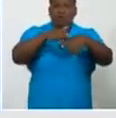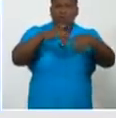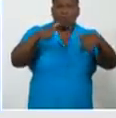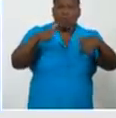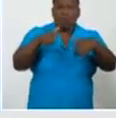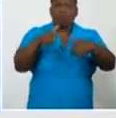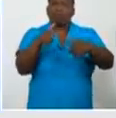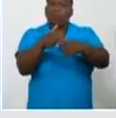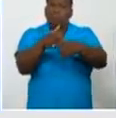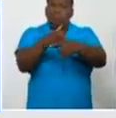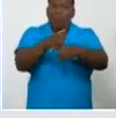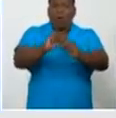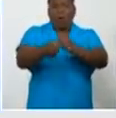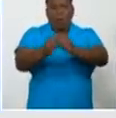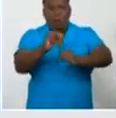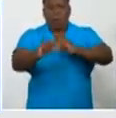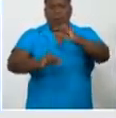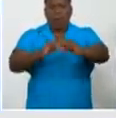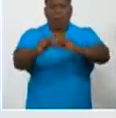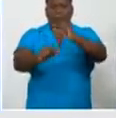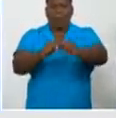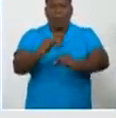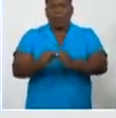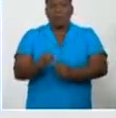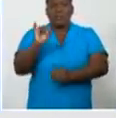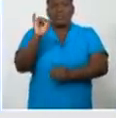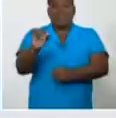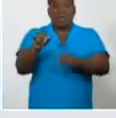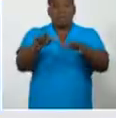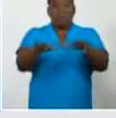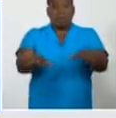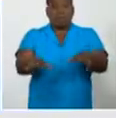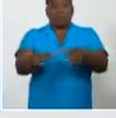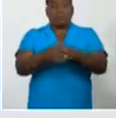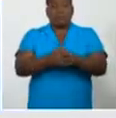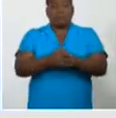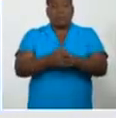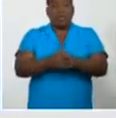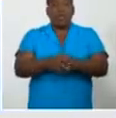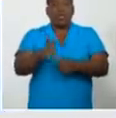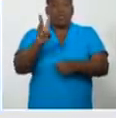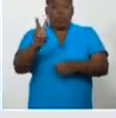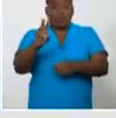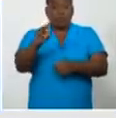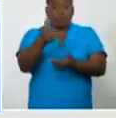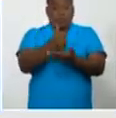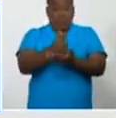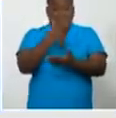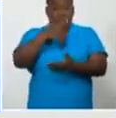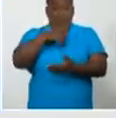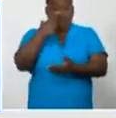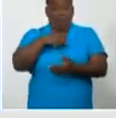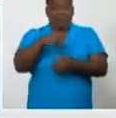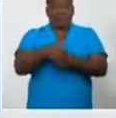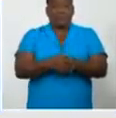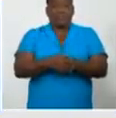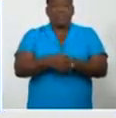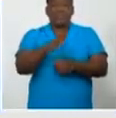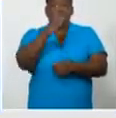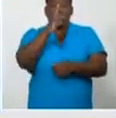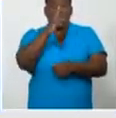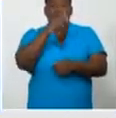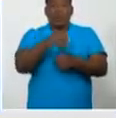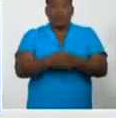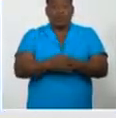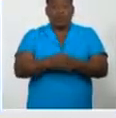controlando la transmisión. 6 de Morón, 2 de Ciego de Ávila y de Ciro Redondo y Chambas, 1 de cada